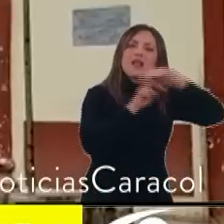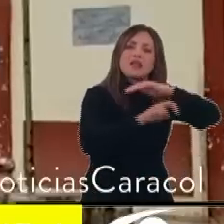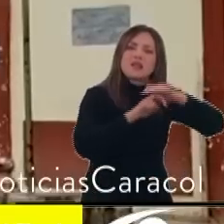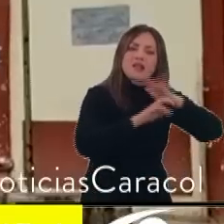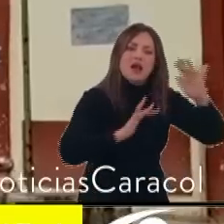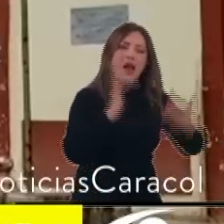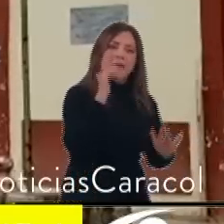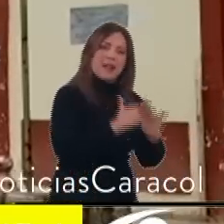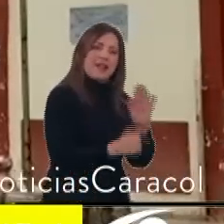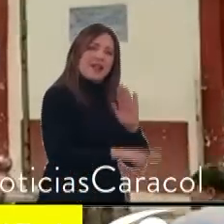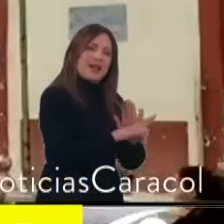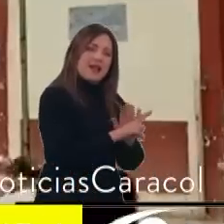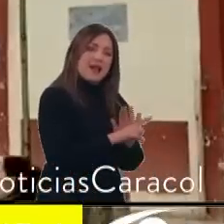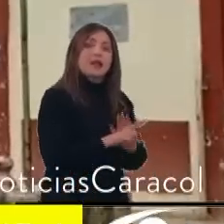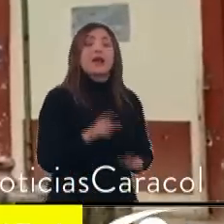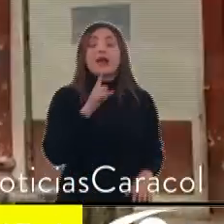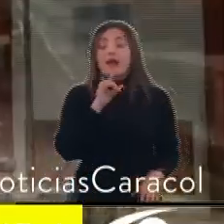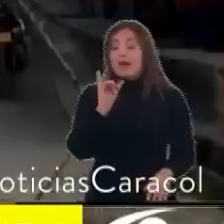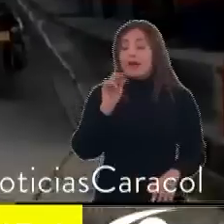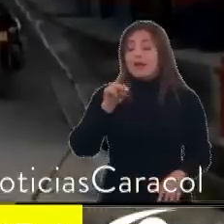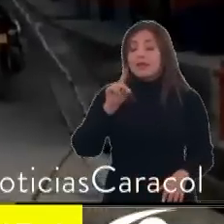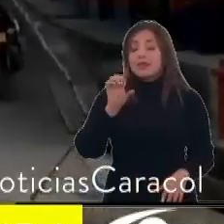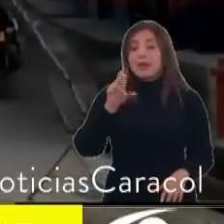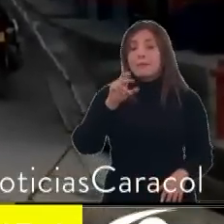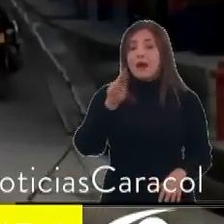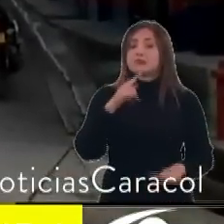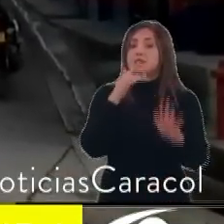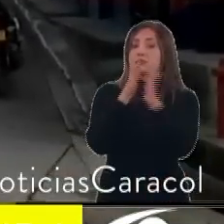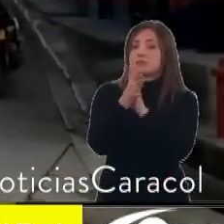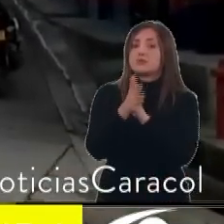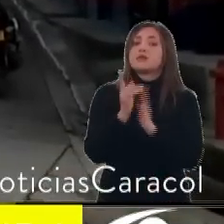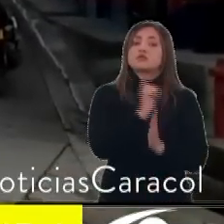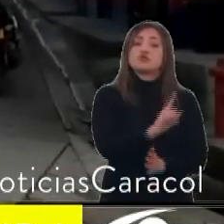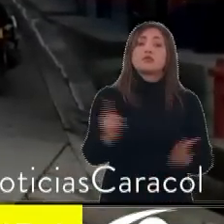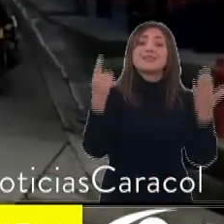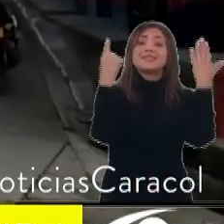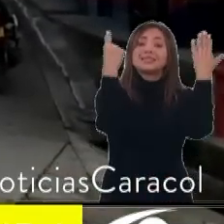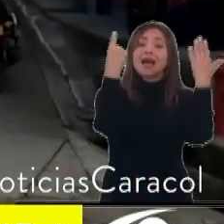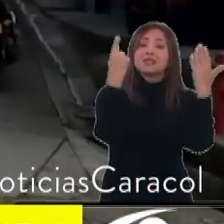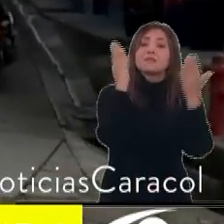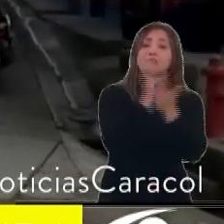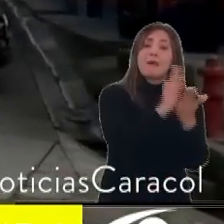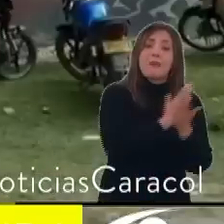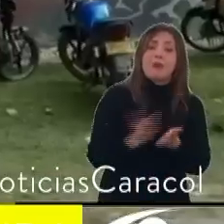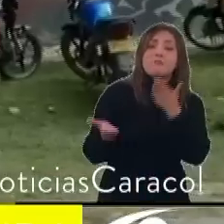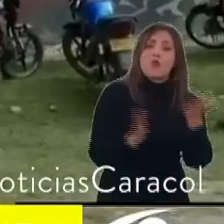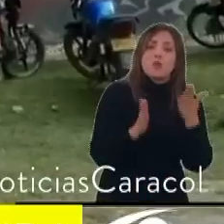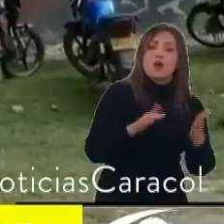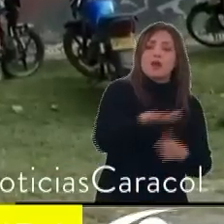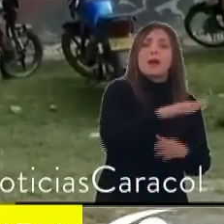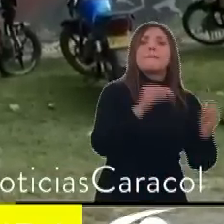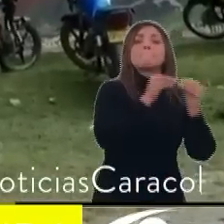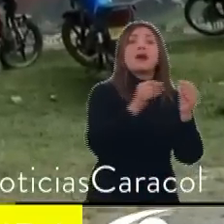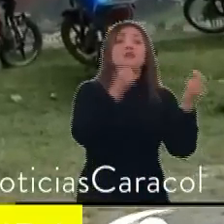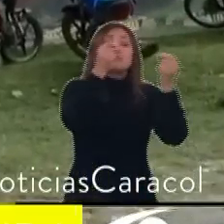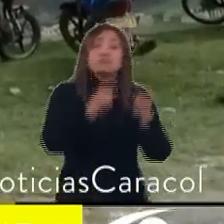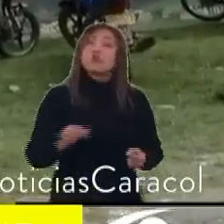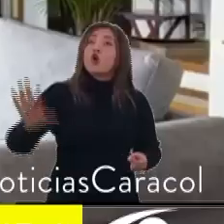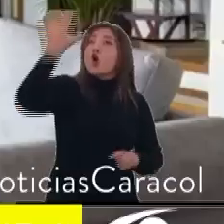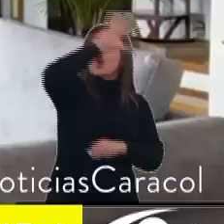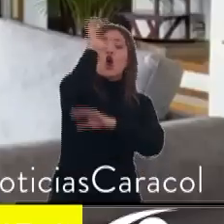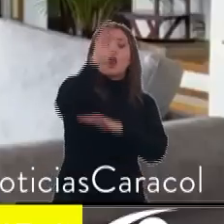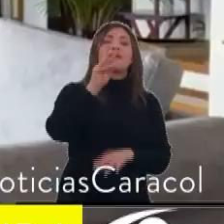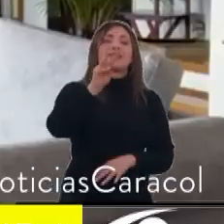ilegal. Según Indepaz, ya son 6 las masacres que se registran este año en el departamento del Cauca y 37 en todo el país. Y